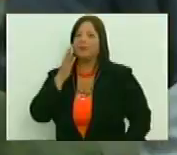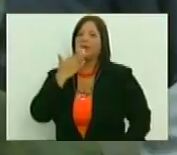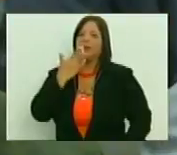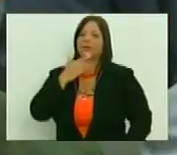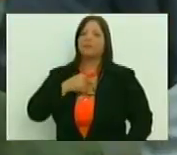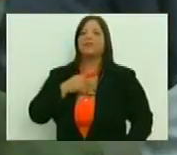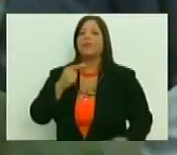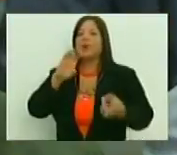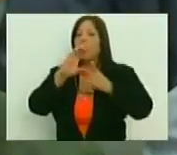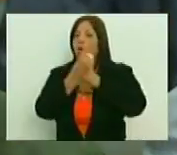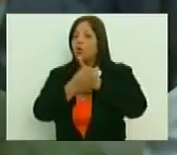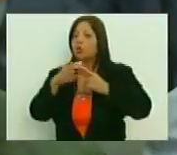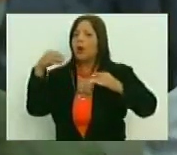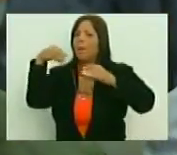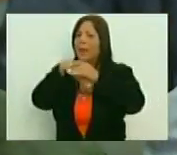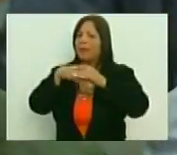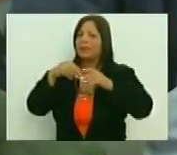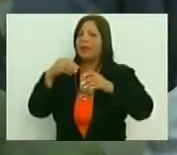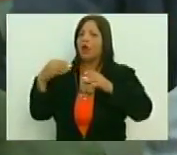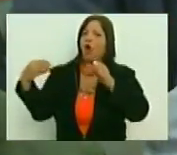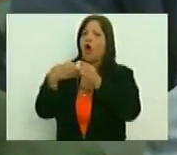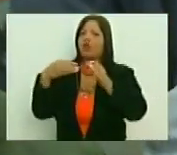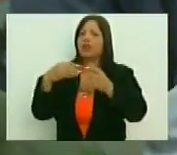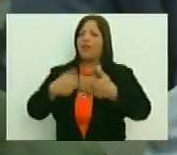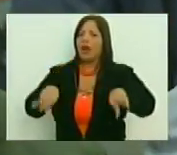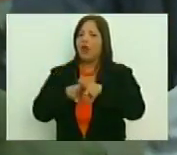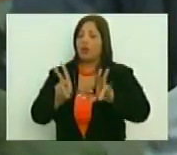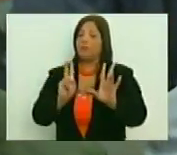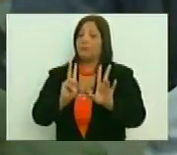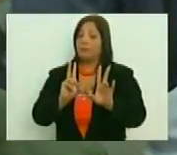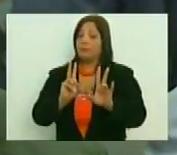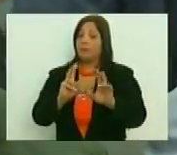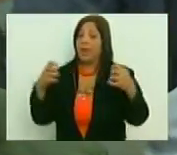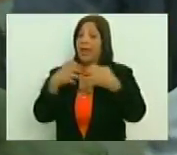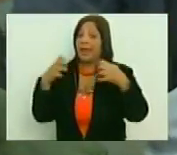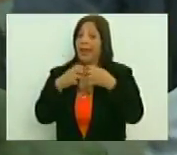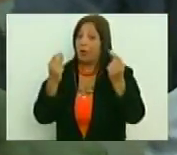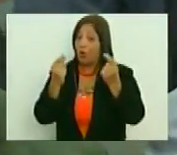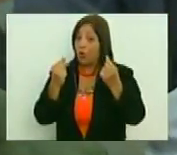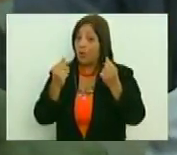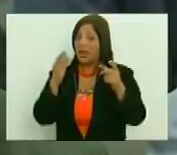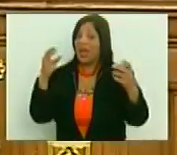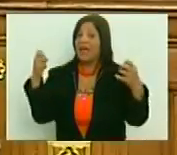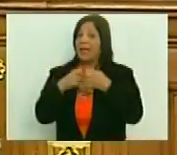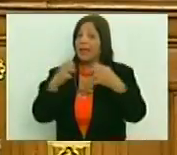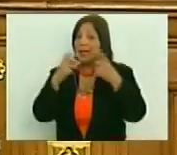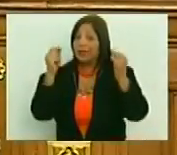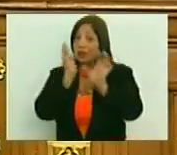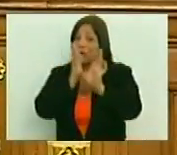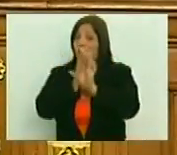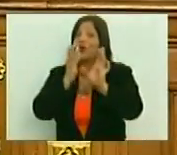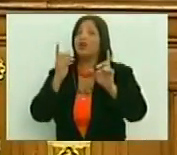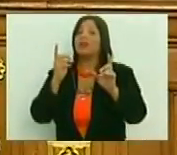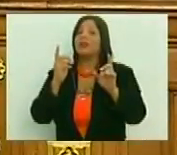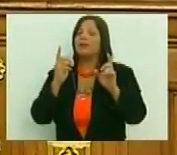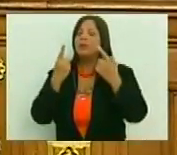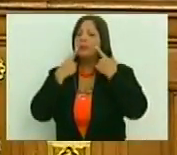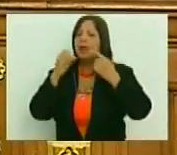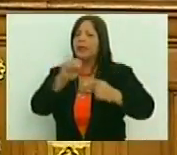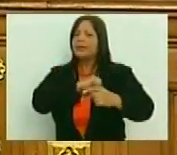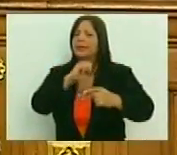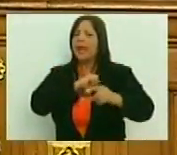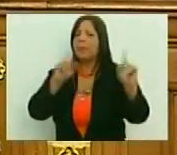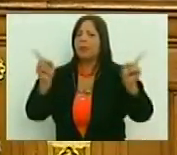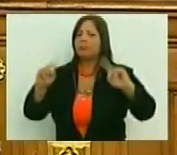de transculturización y antivalores, sumado a la guerra económica. No hay que temerle